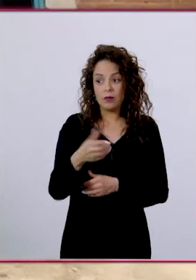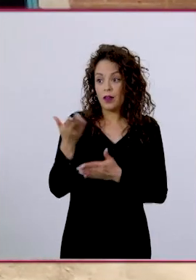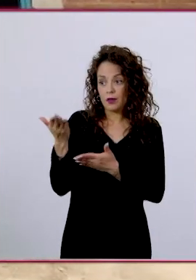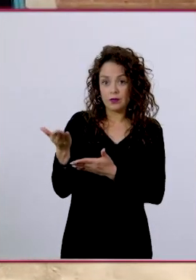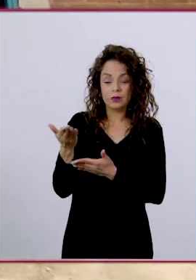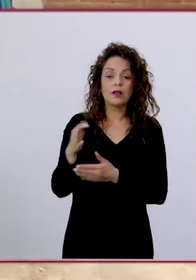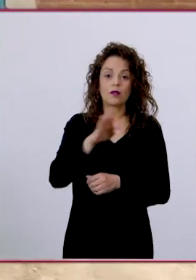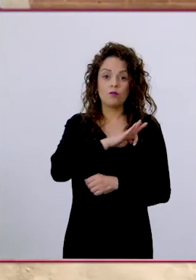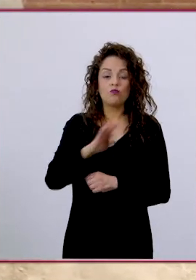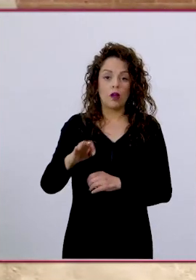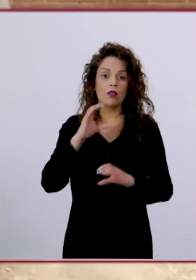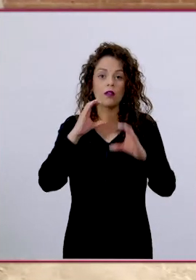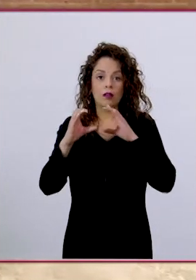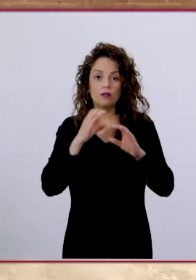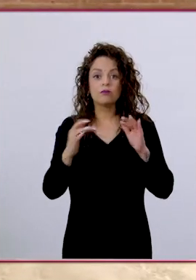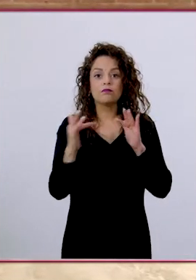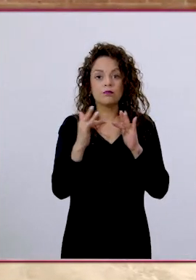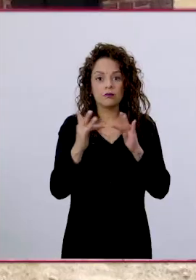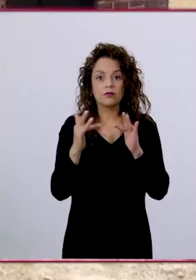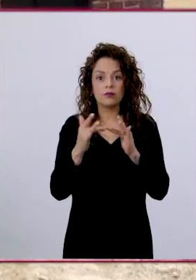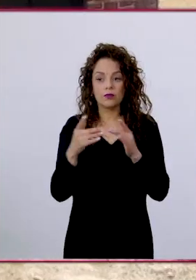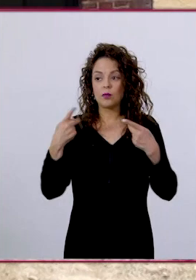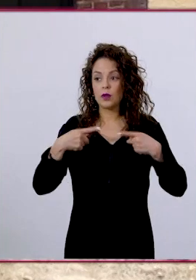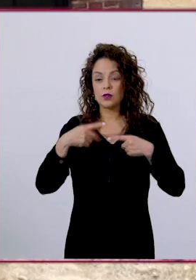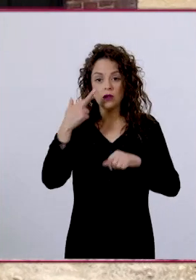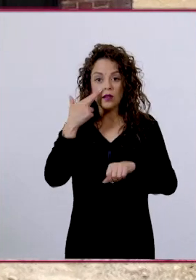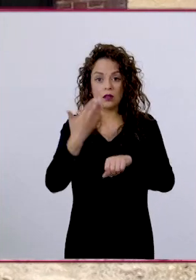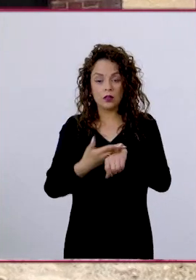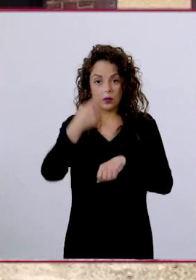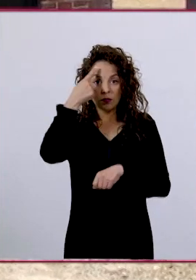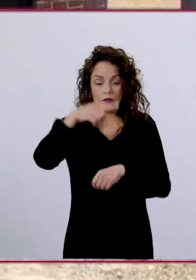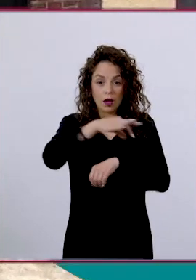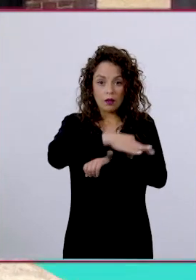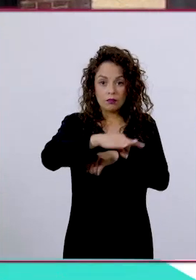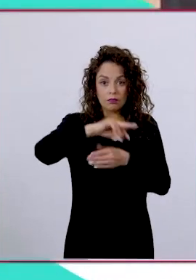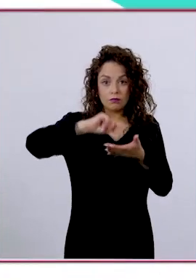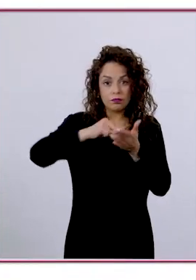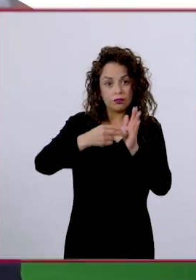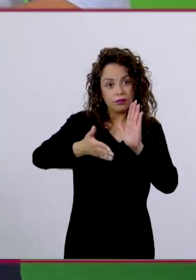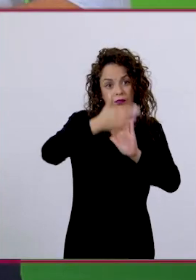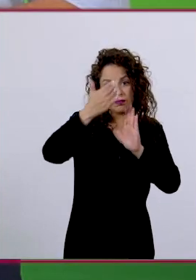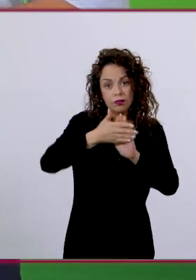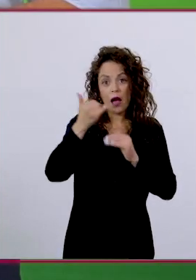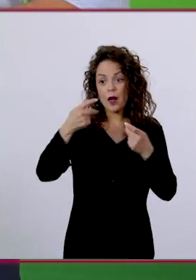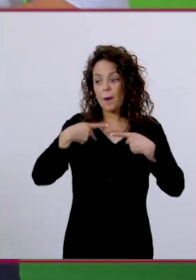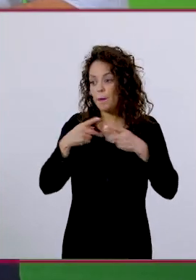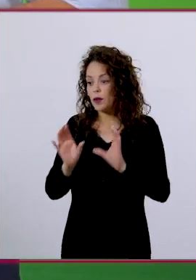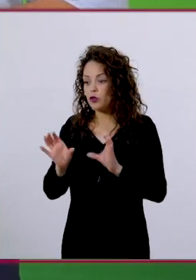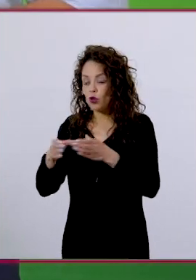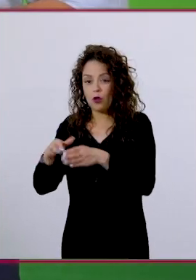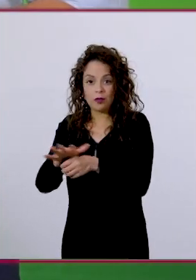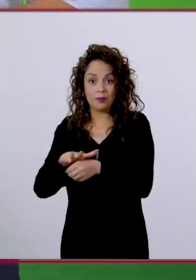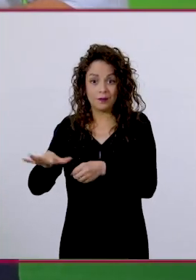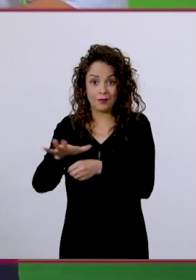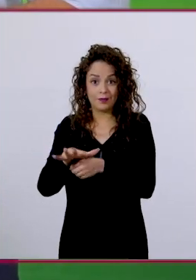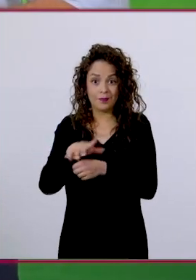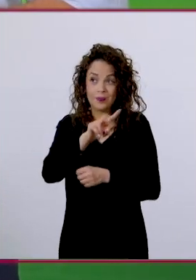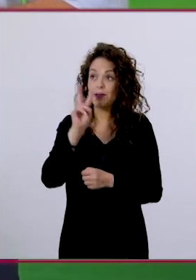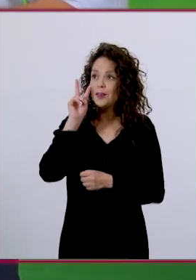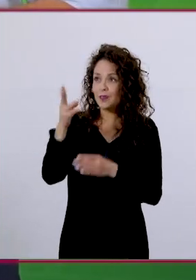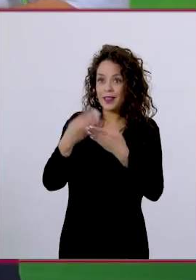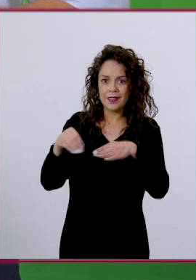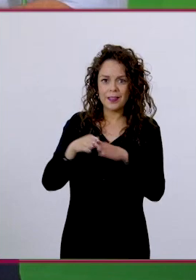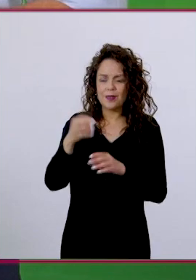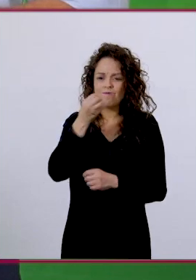quien mantiene comunicación con responsables de obra y habitantes de la comunidad. Están quedando muy bonitas sus viviendas.